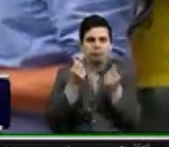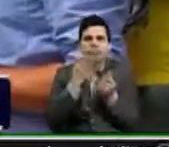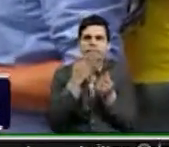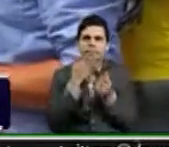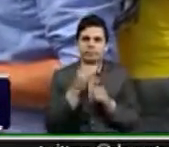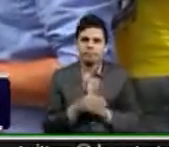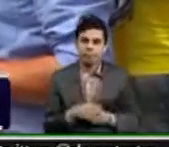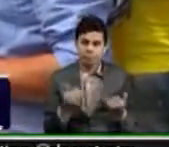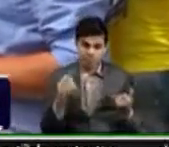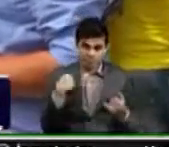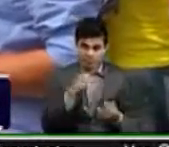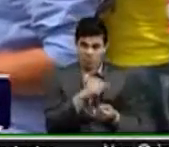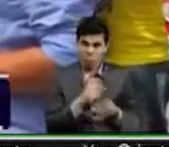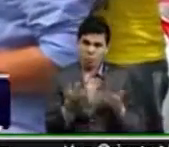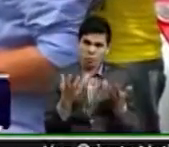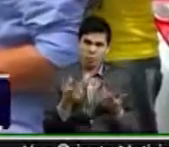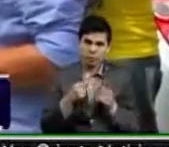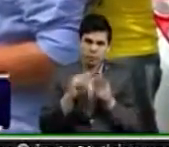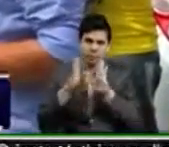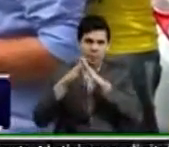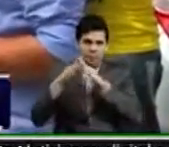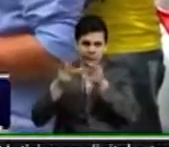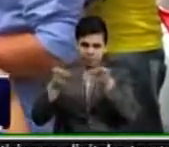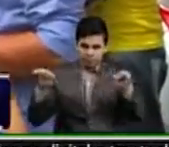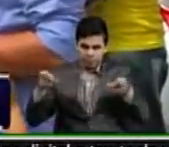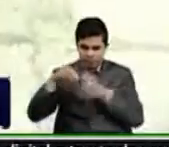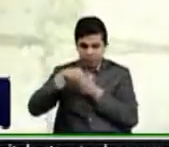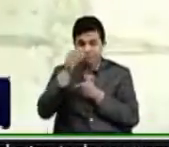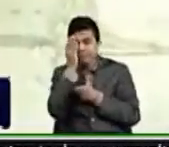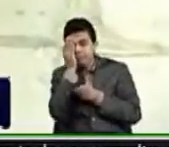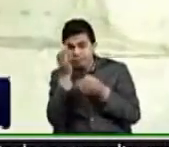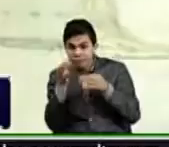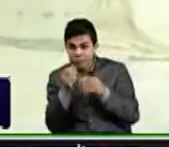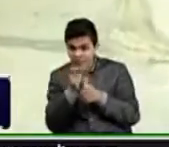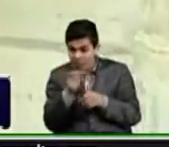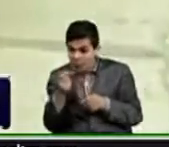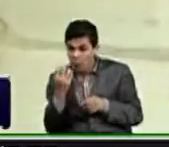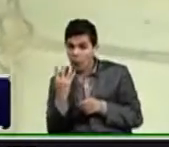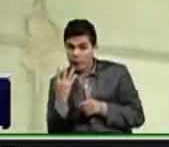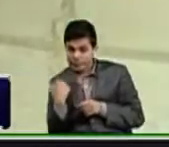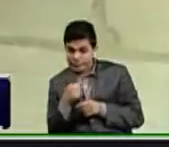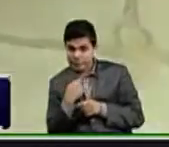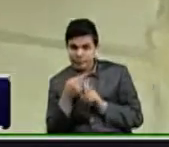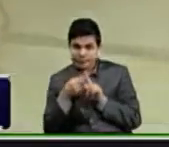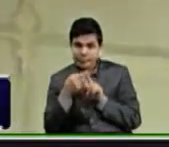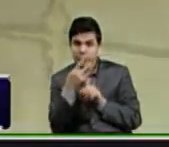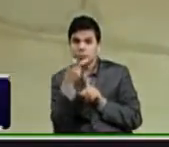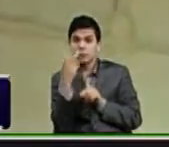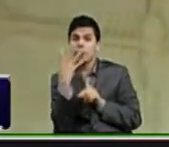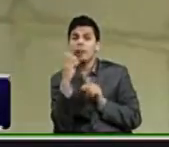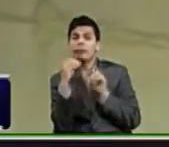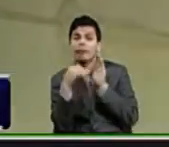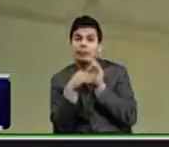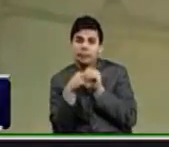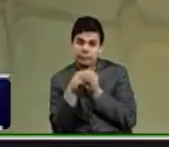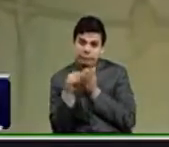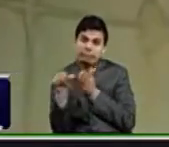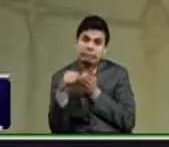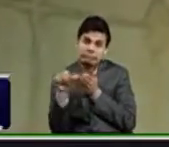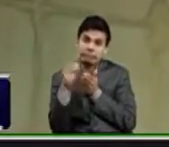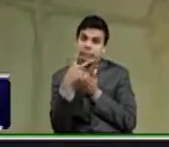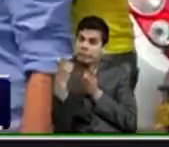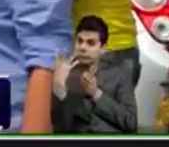Nosotros ahorita actualmente vivimos en habitación, tenemos que vivir los cuatro en una habitación y pagamos 240, que siempre pues